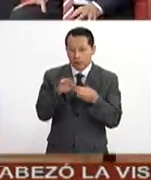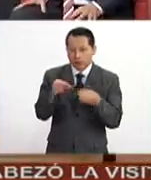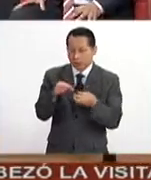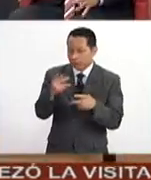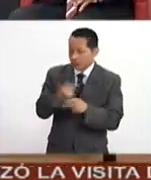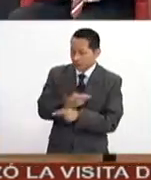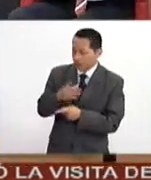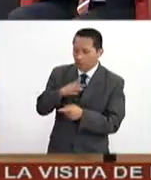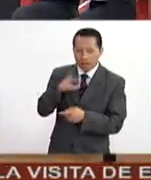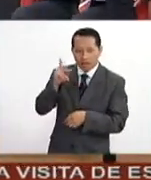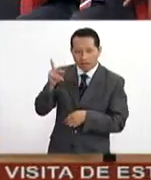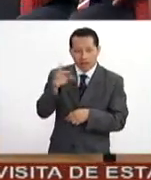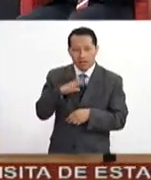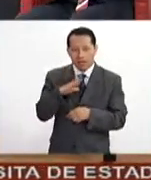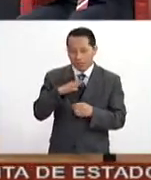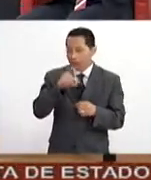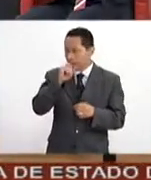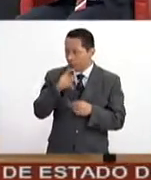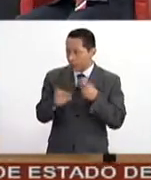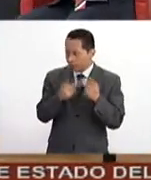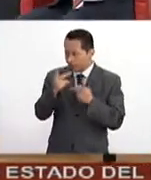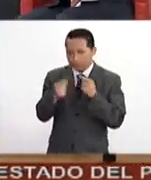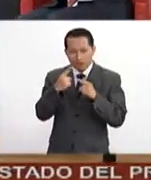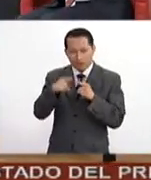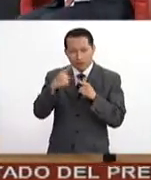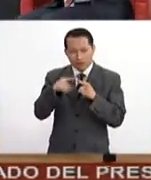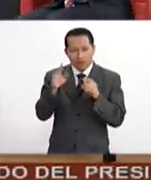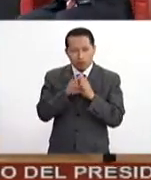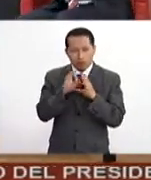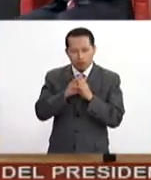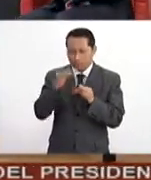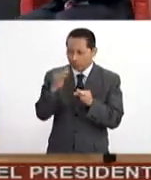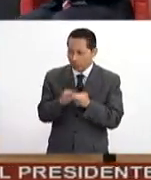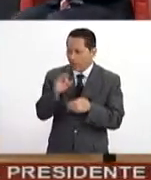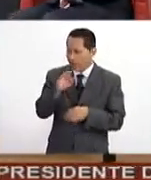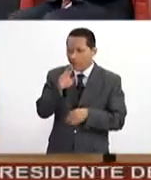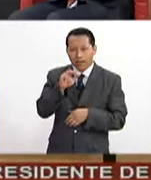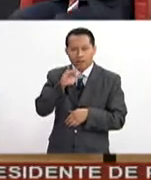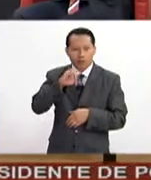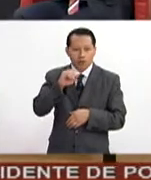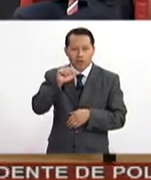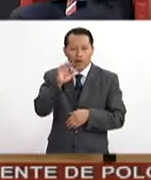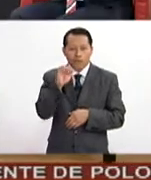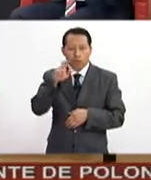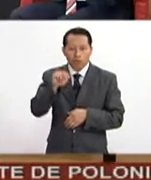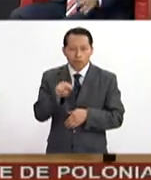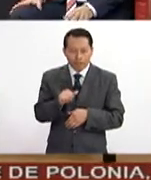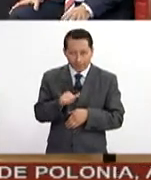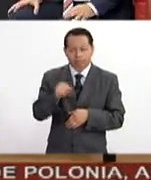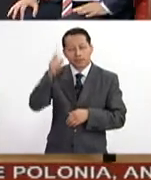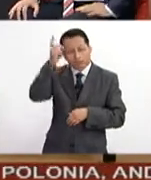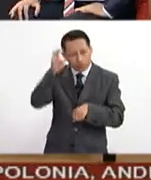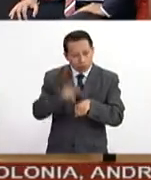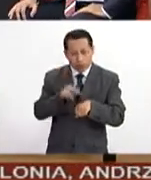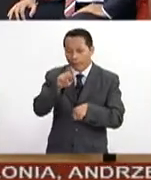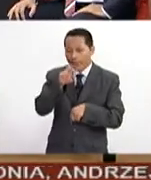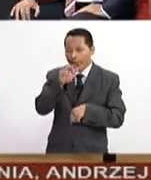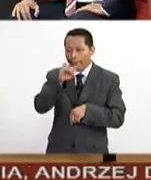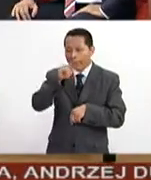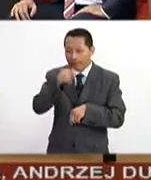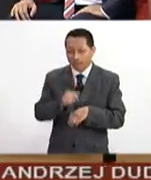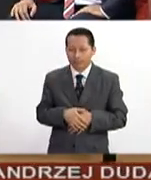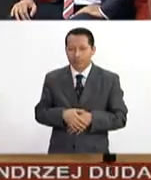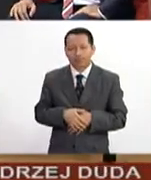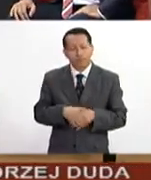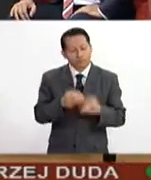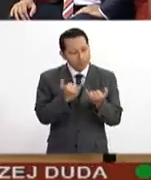que sucedió allá en las encuestas? Unas encuestas que al parecer fueron muy certeras. Francisco Abundes, director de Parametría, gracias por estar con nosotros. Un placer tenerte esta mañana. Pati, un